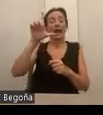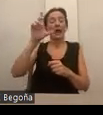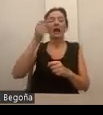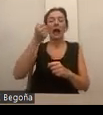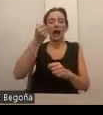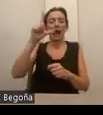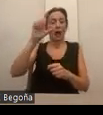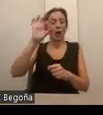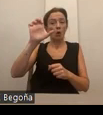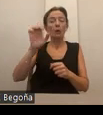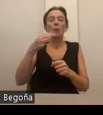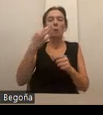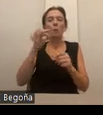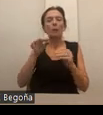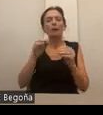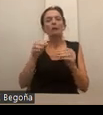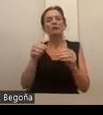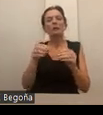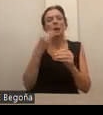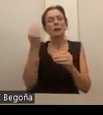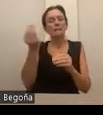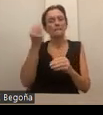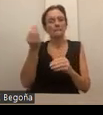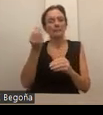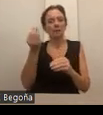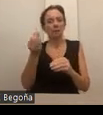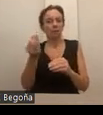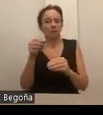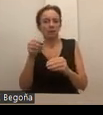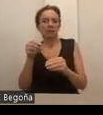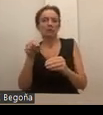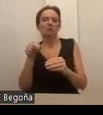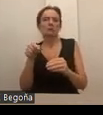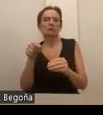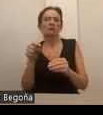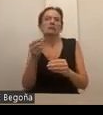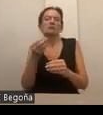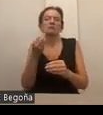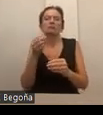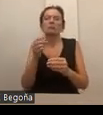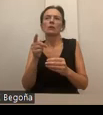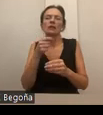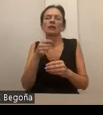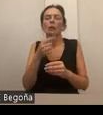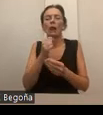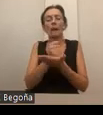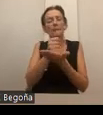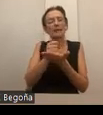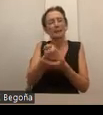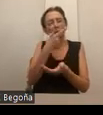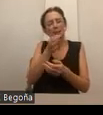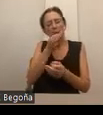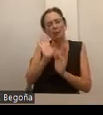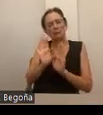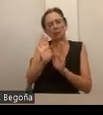enlentecer o retrasar el momento en el que necesitemos medicación, que es un compuesto que puede venir